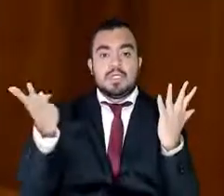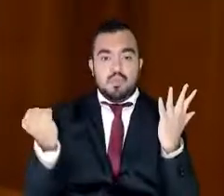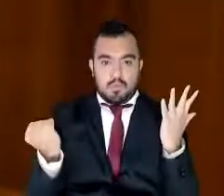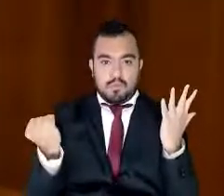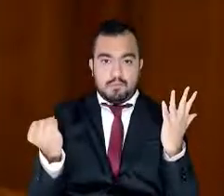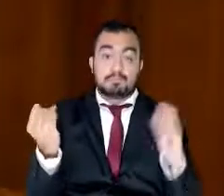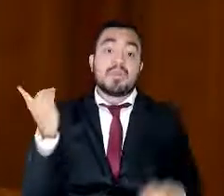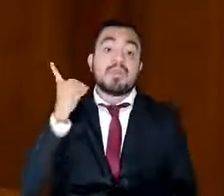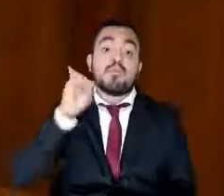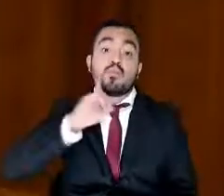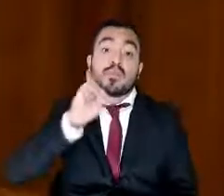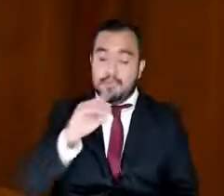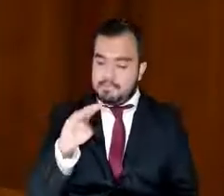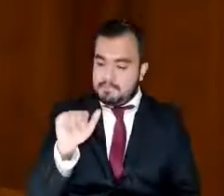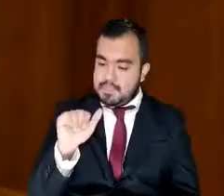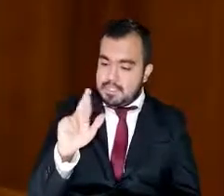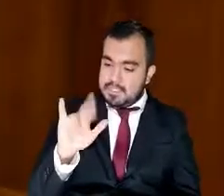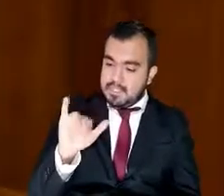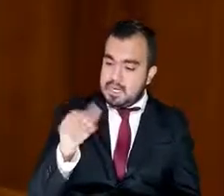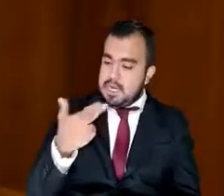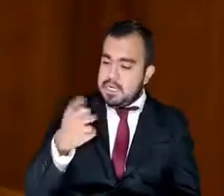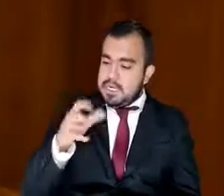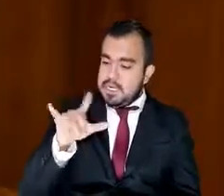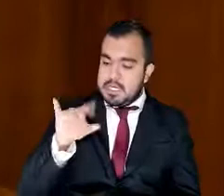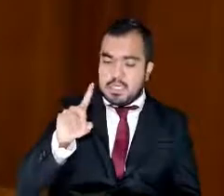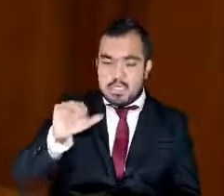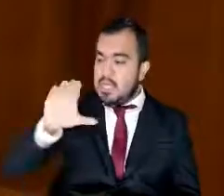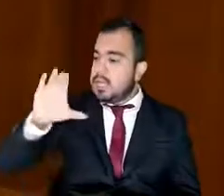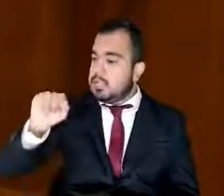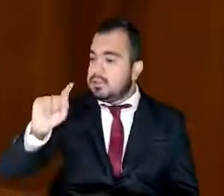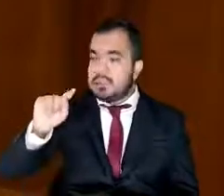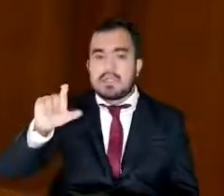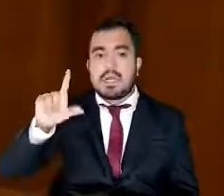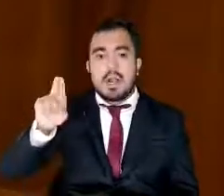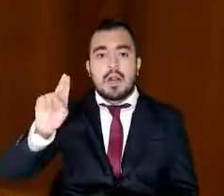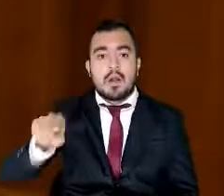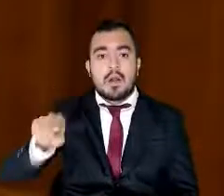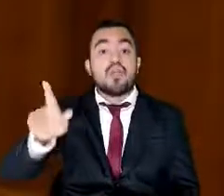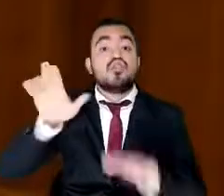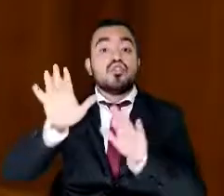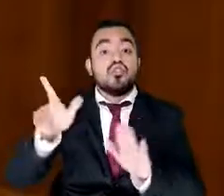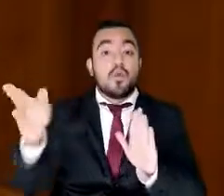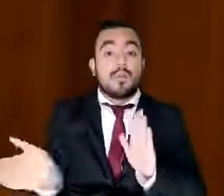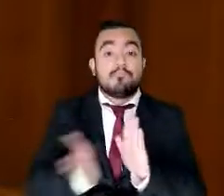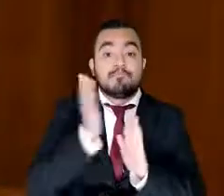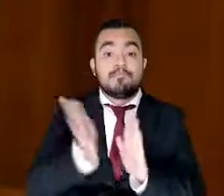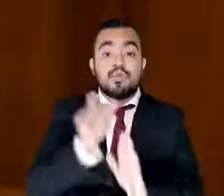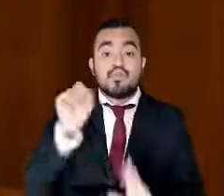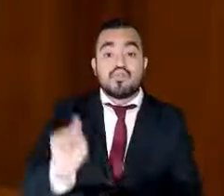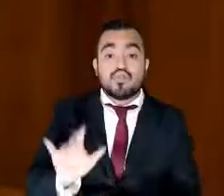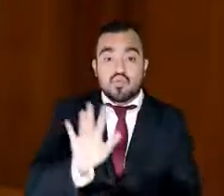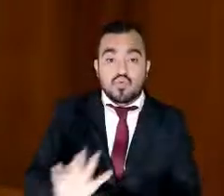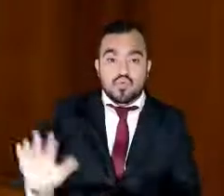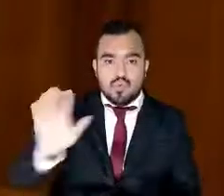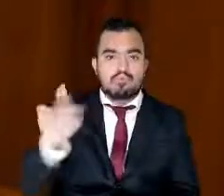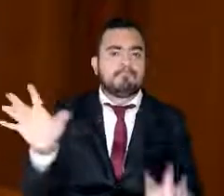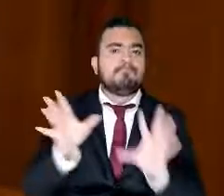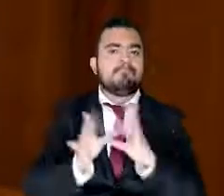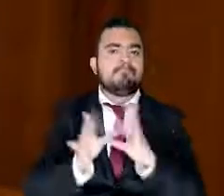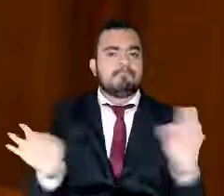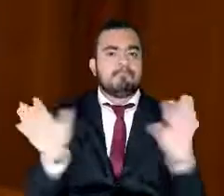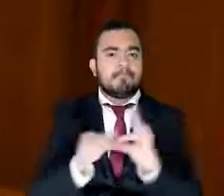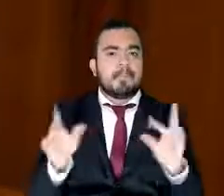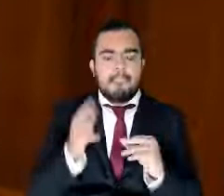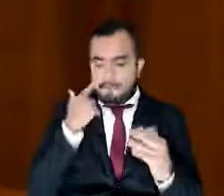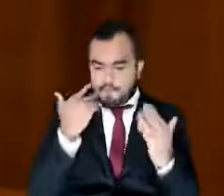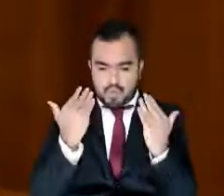Diputada María Elida Castelán, respecto de las obras en el sur, pues bueno, comentaba o hacía